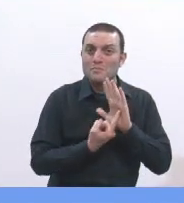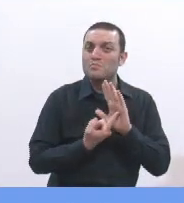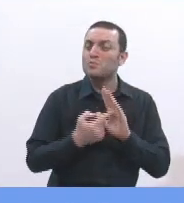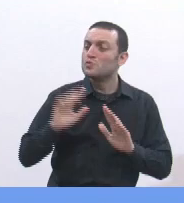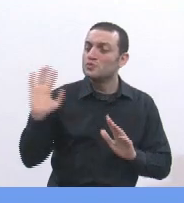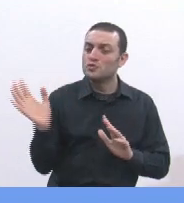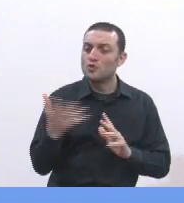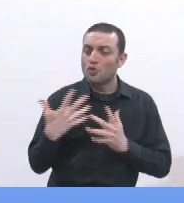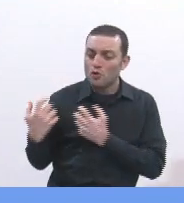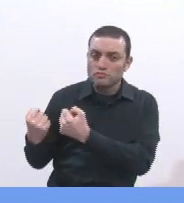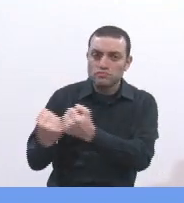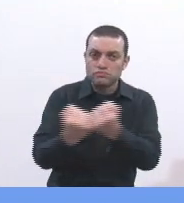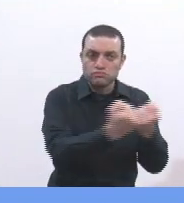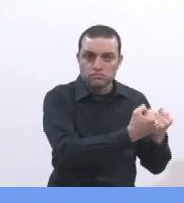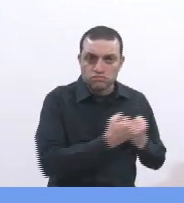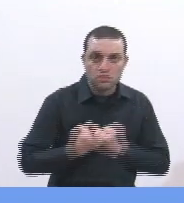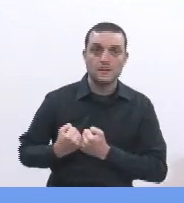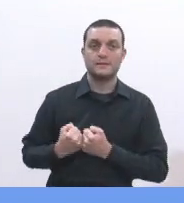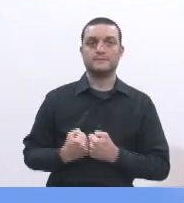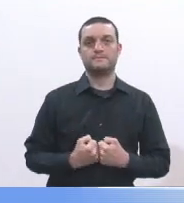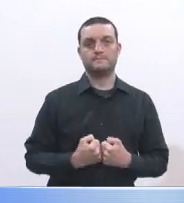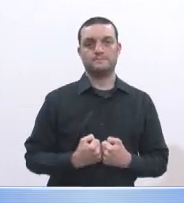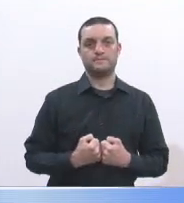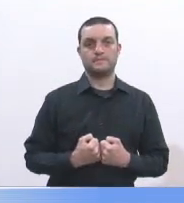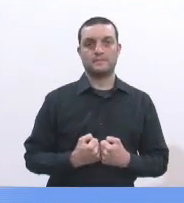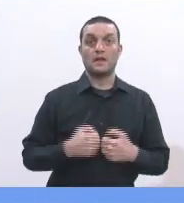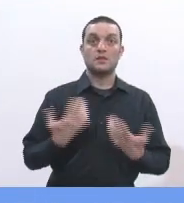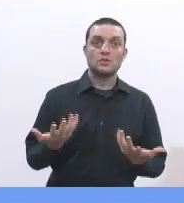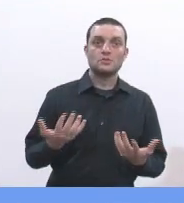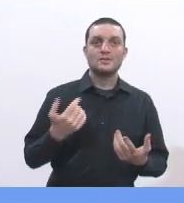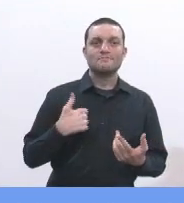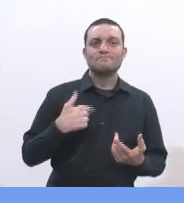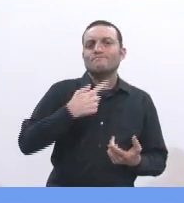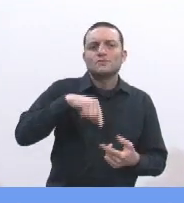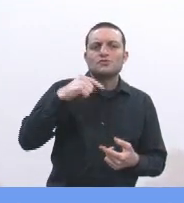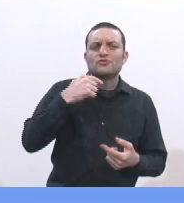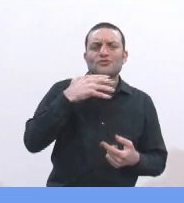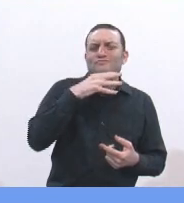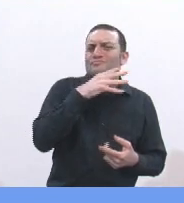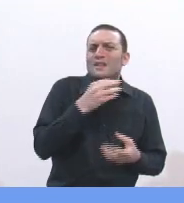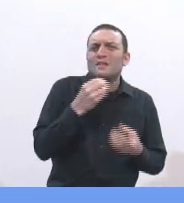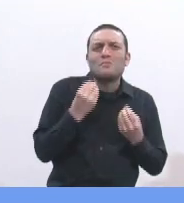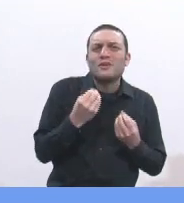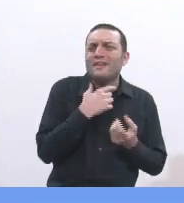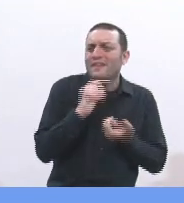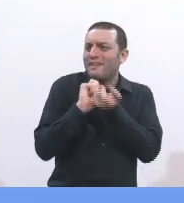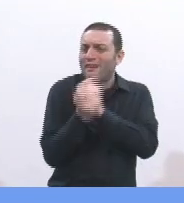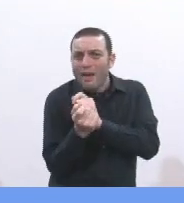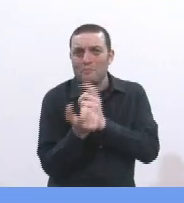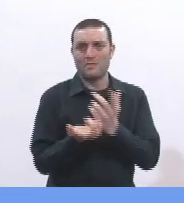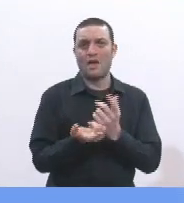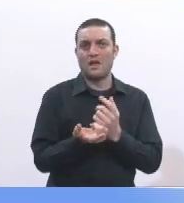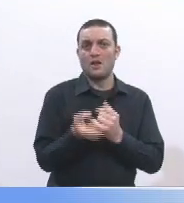materia no tenemos consenso y entonces no tenemos porque estos cambios que van en contra una